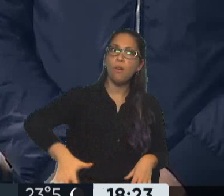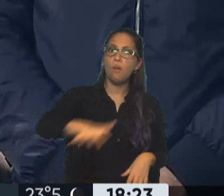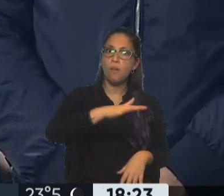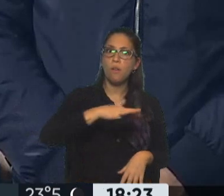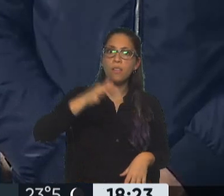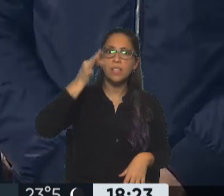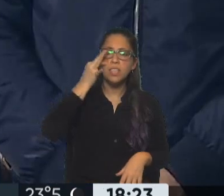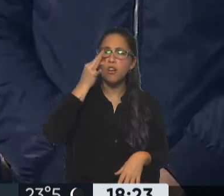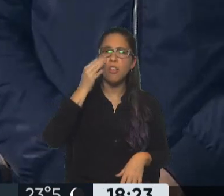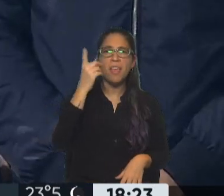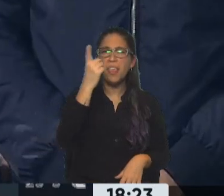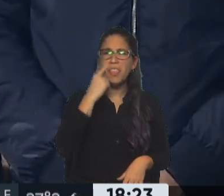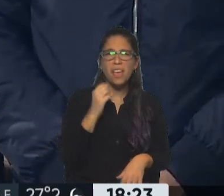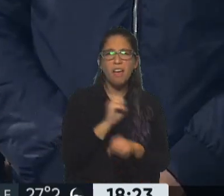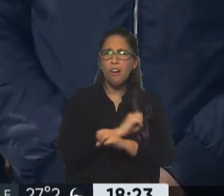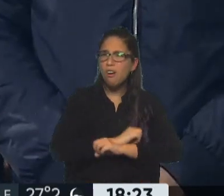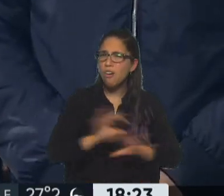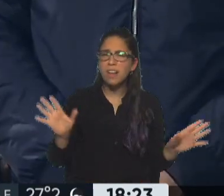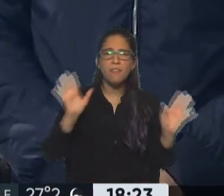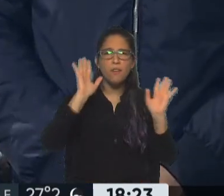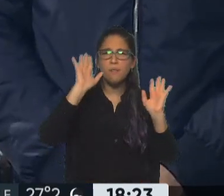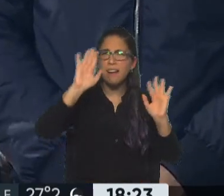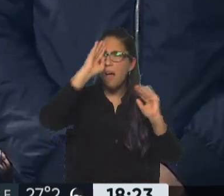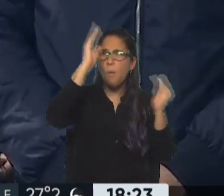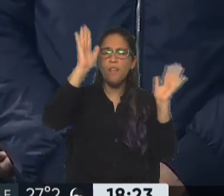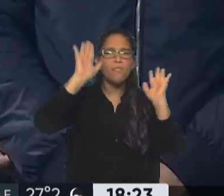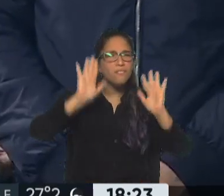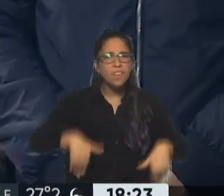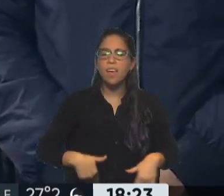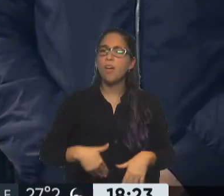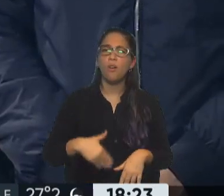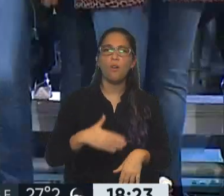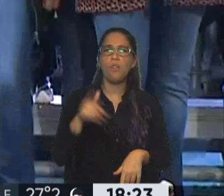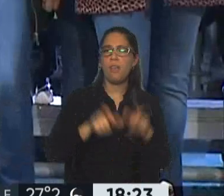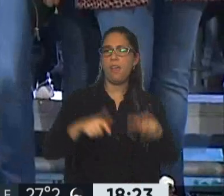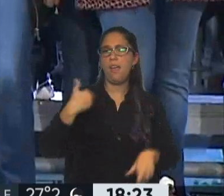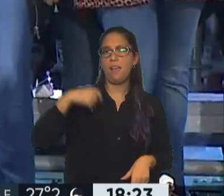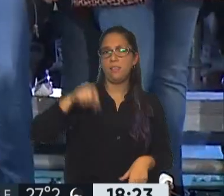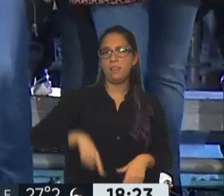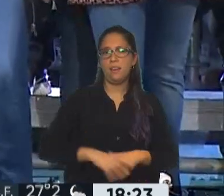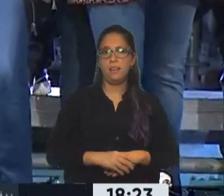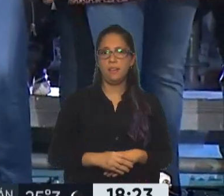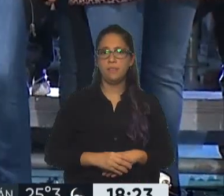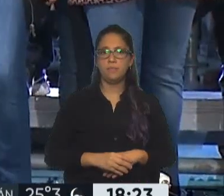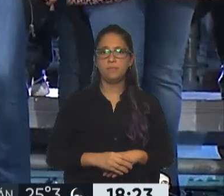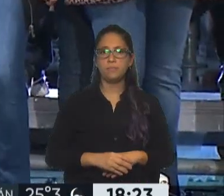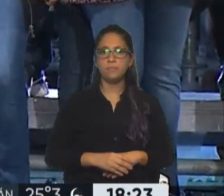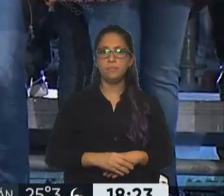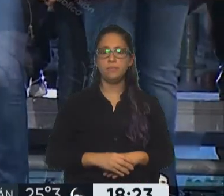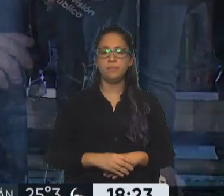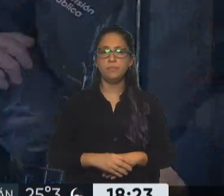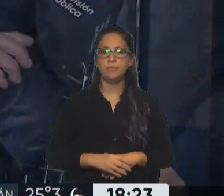testigo de feas jornadas, de feos días, de feos recuerdos de los argentinos. A la patria hay que tomar.